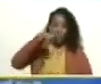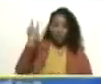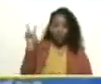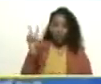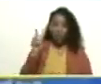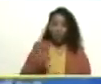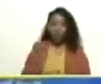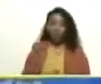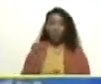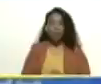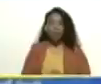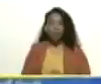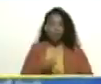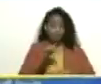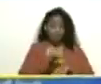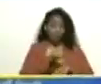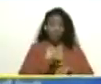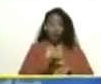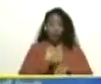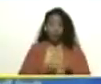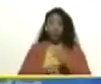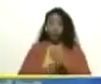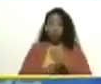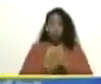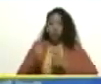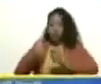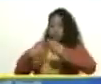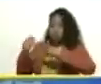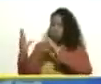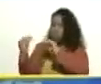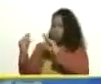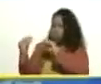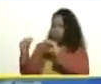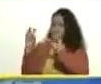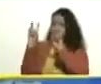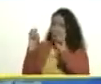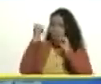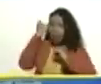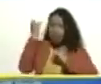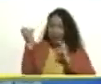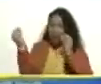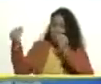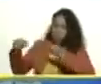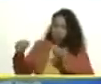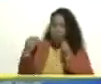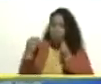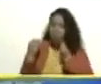en estas horas se negocian nuevos acuerdos para nuevas inversiones